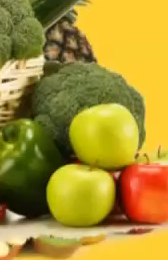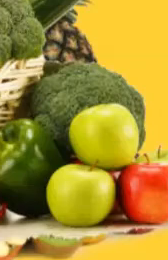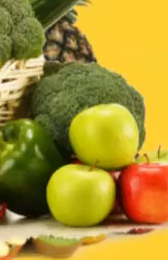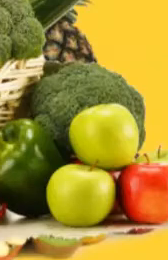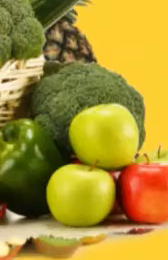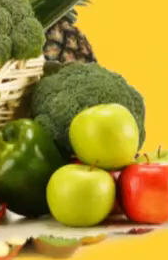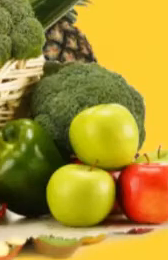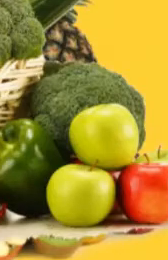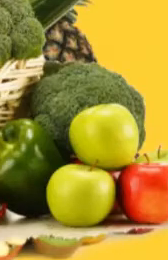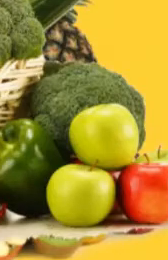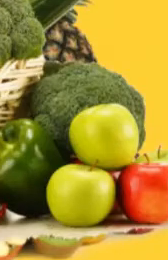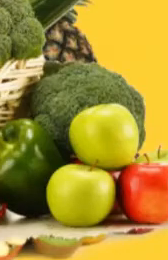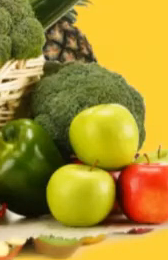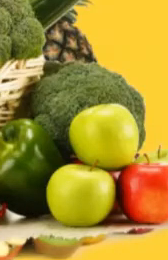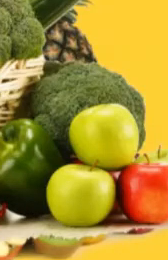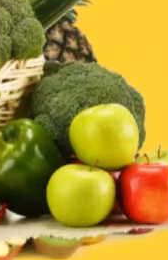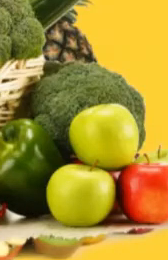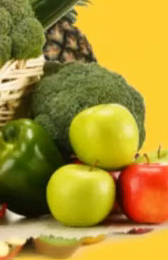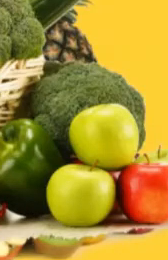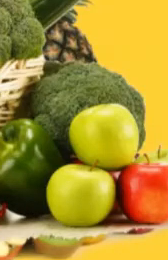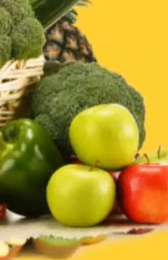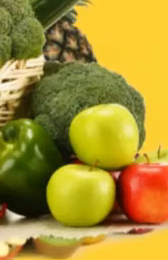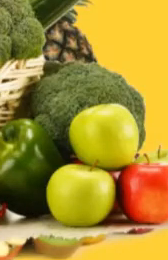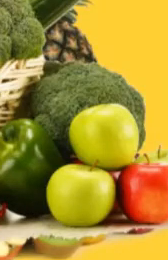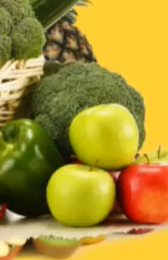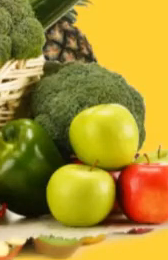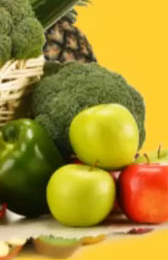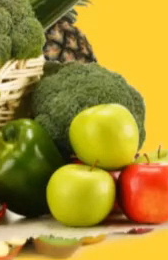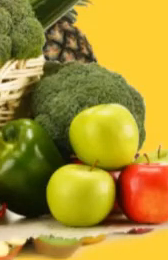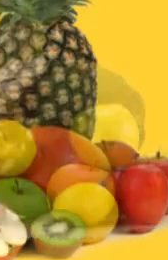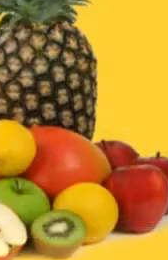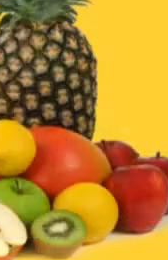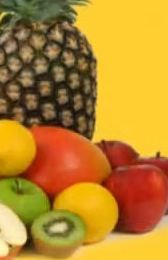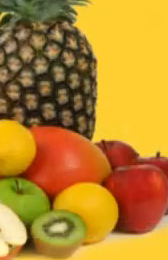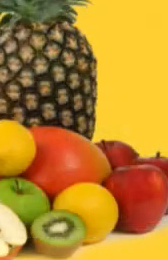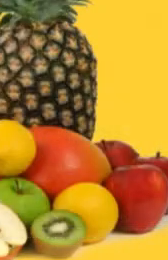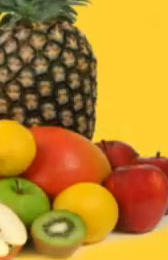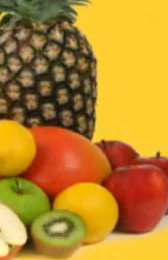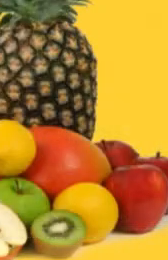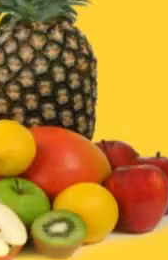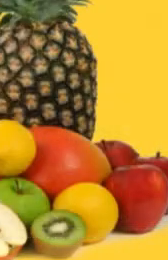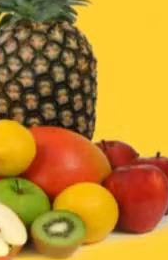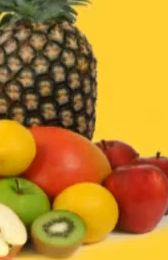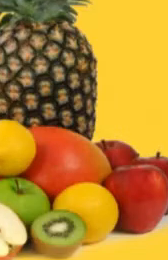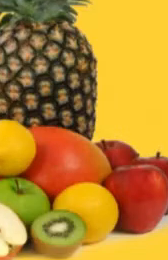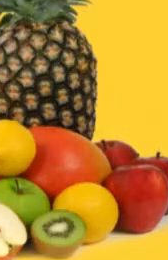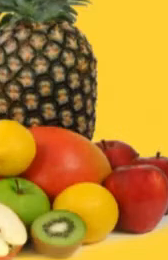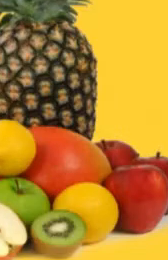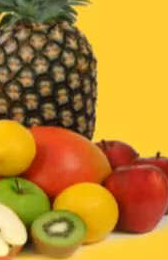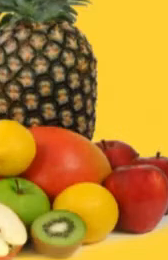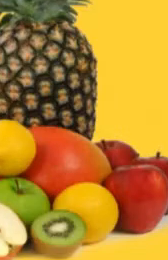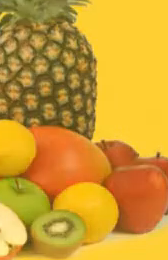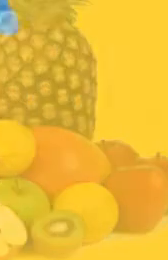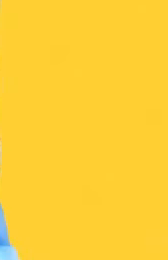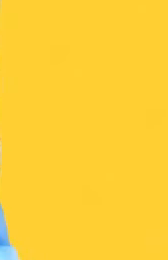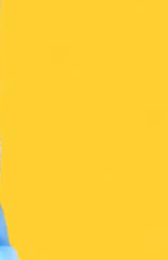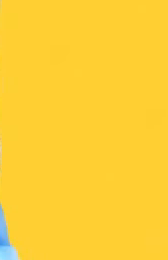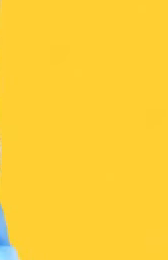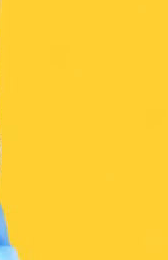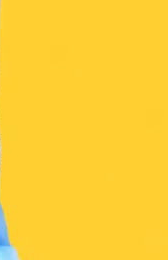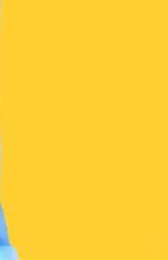semana. 20% de descuento en frutas importadas de viernes al domingo. 10% de descuento en demás frutas y